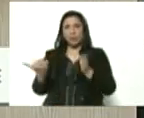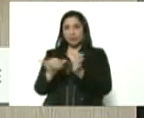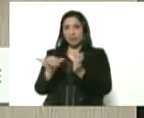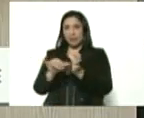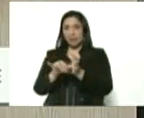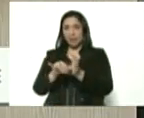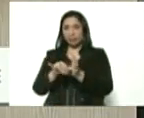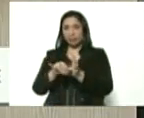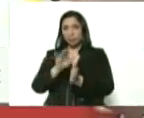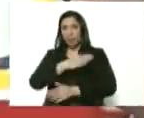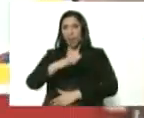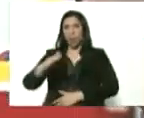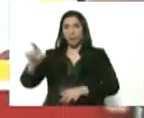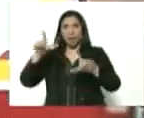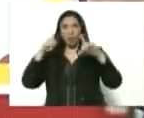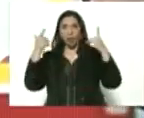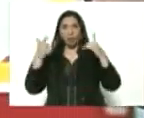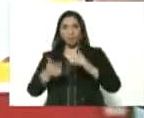de La Guaira.